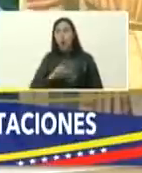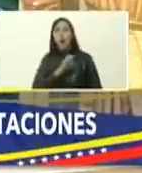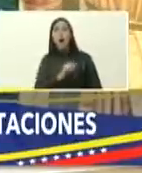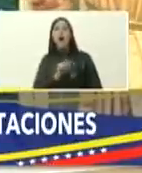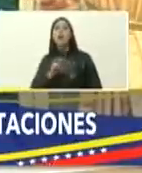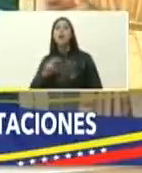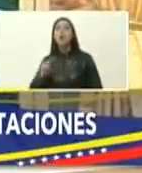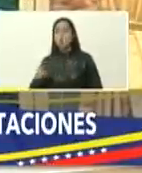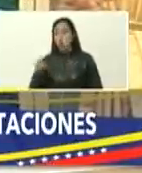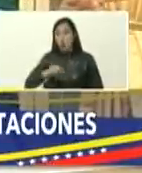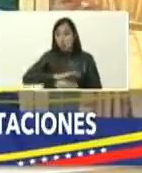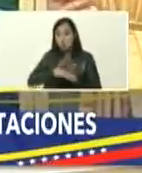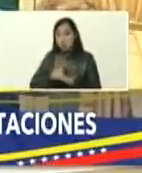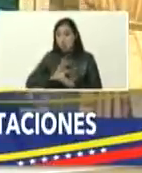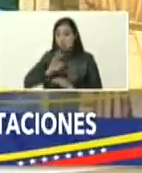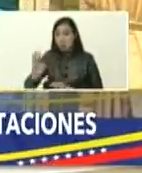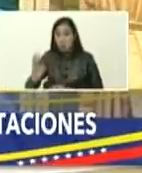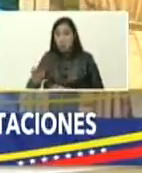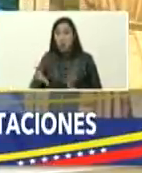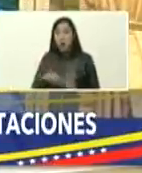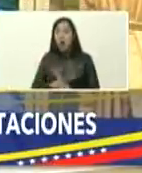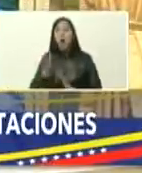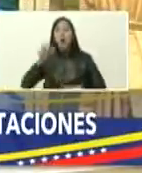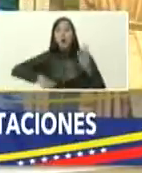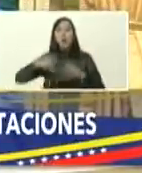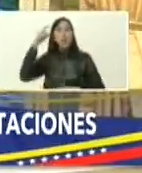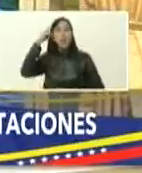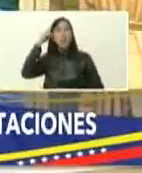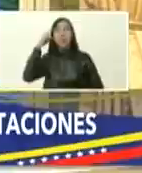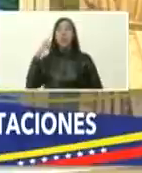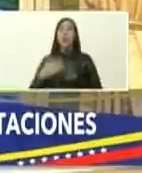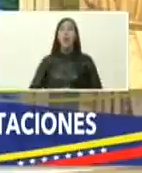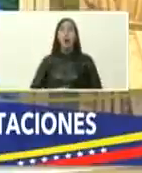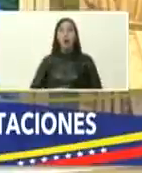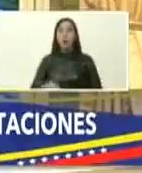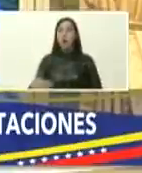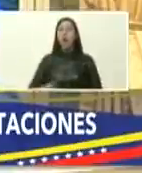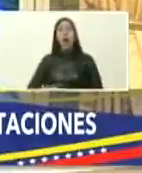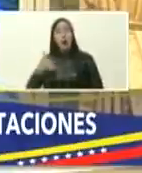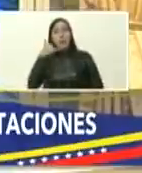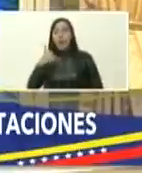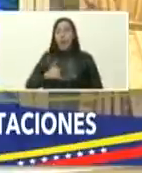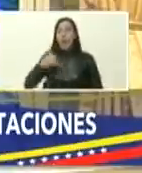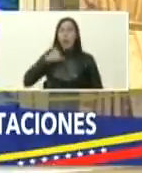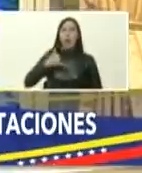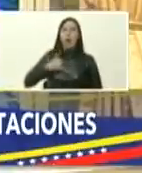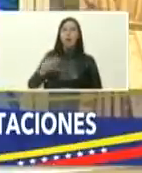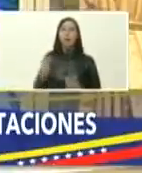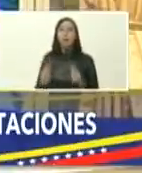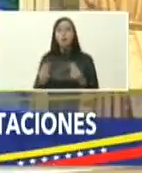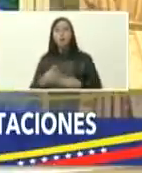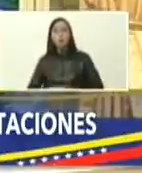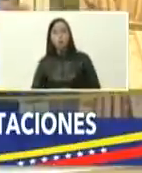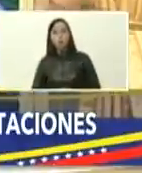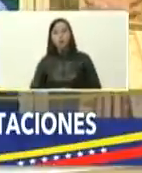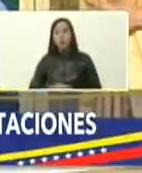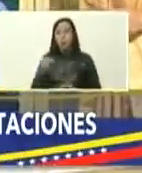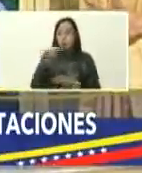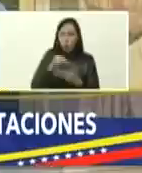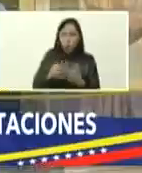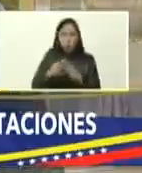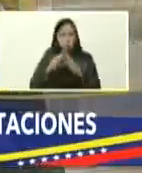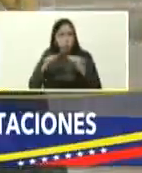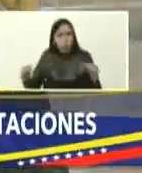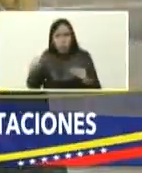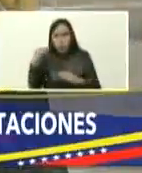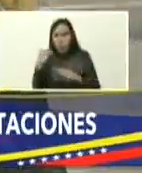como 2 meses y tuvo 15 días de reposo y me tenía loco por este teléfono, porque entonces le dio tiempo de leer y todo lo que él